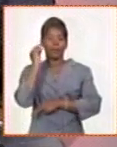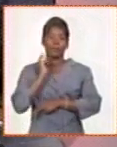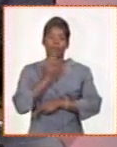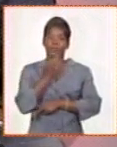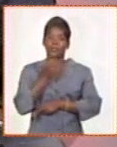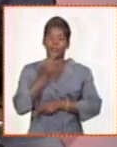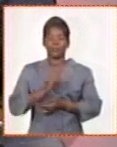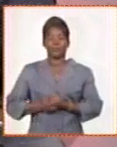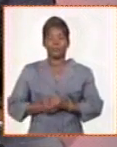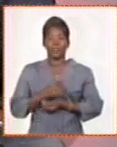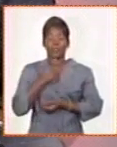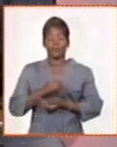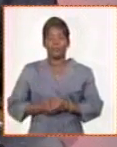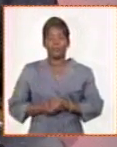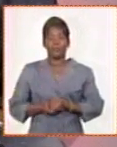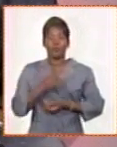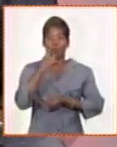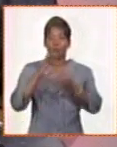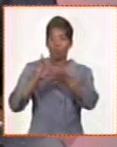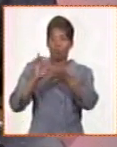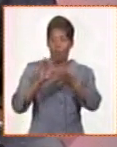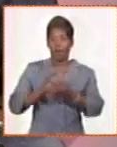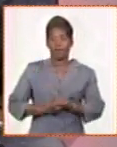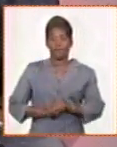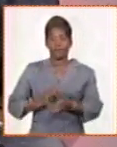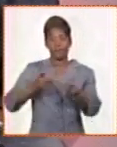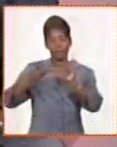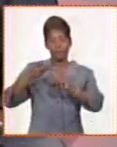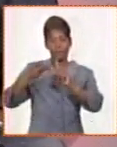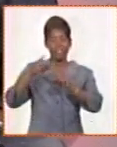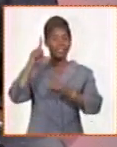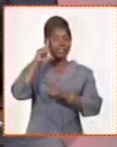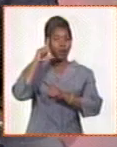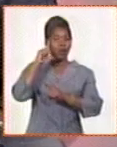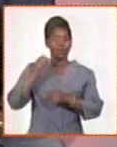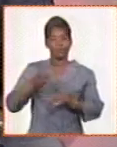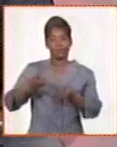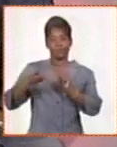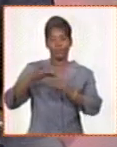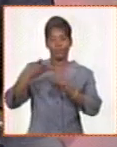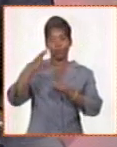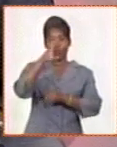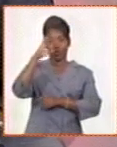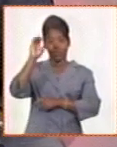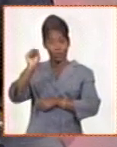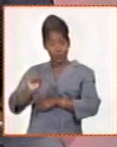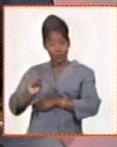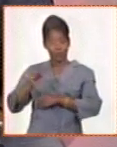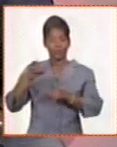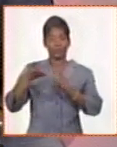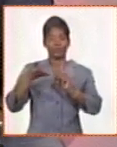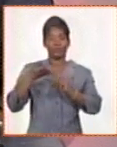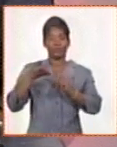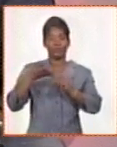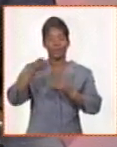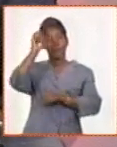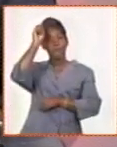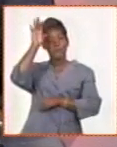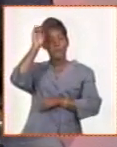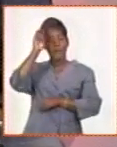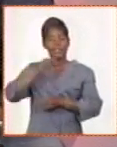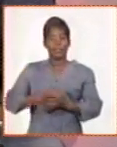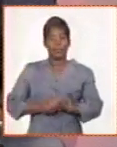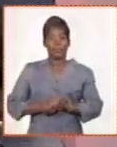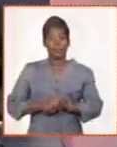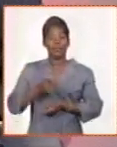Luis. Otro en Consolación. Otro en Sandino. Otra en Minas de Matahambre y en